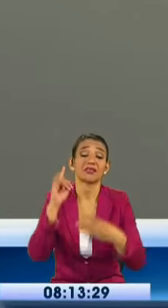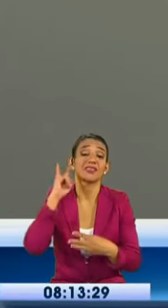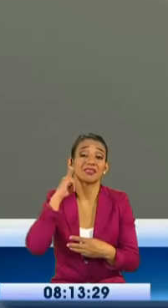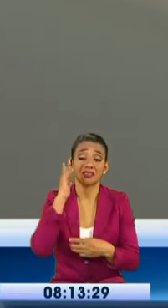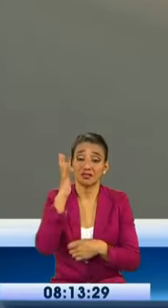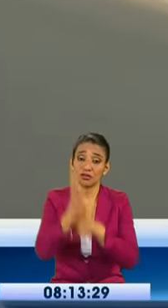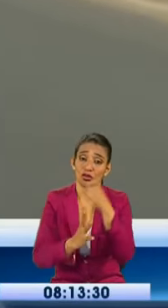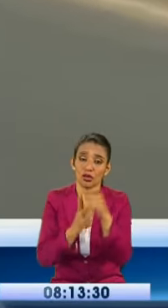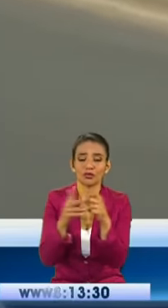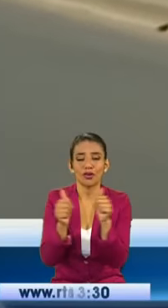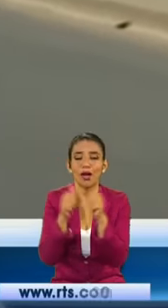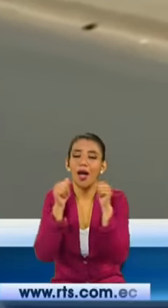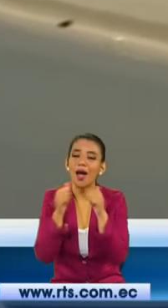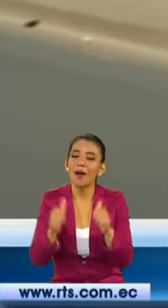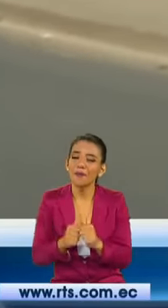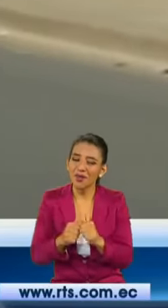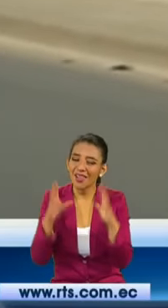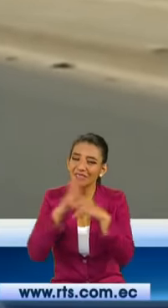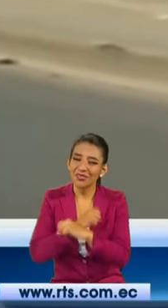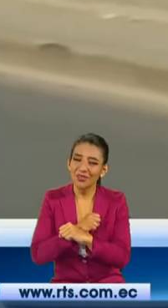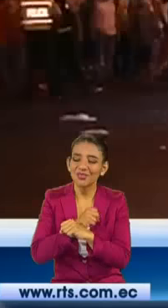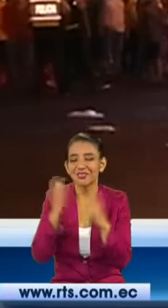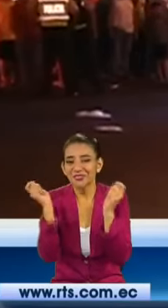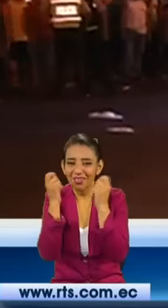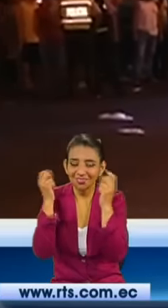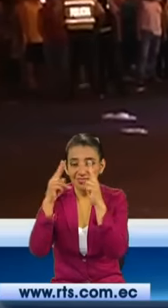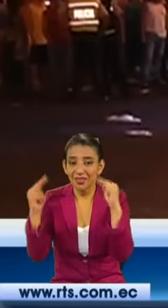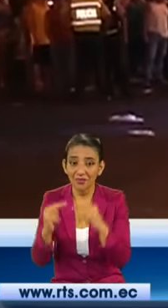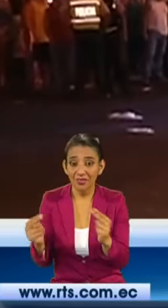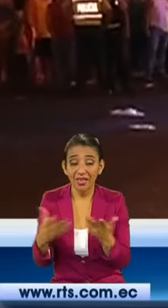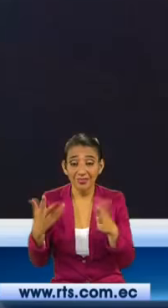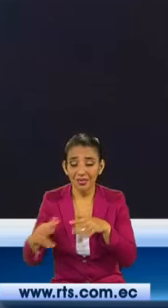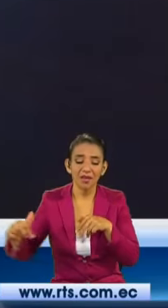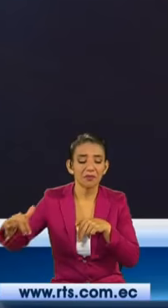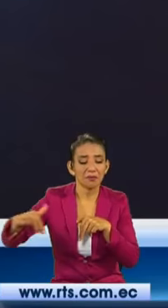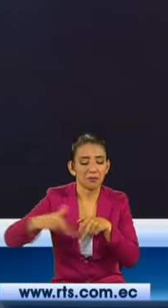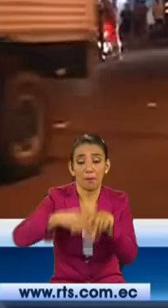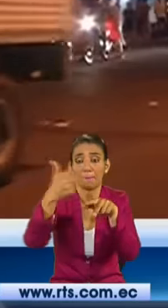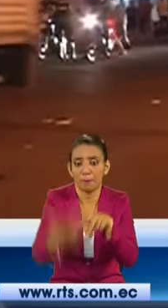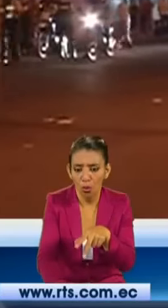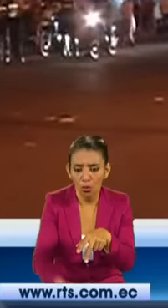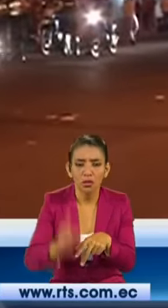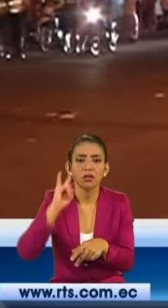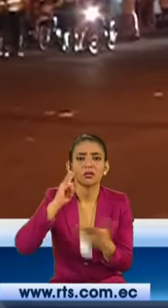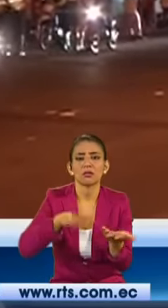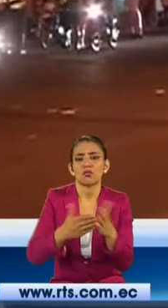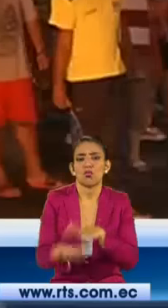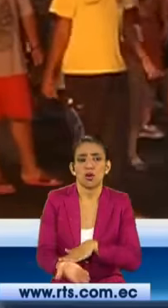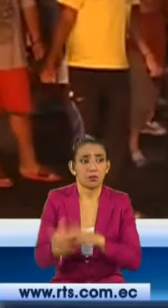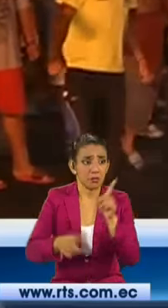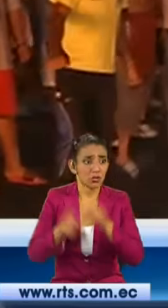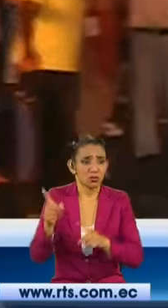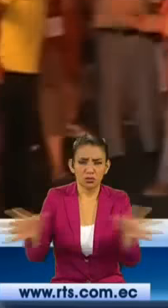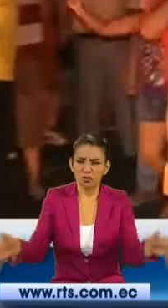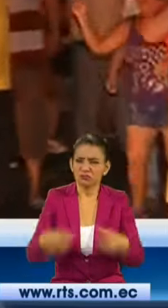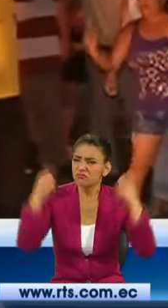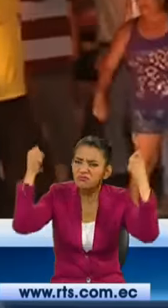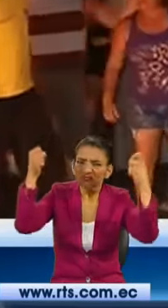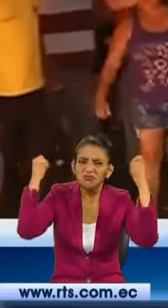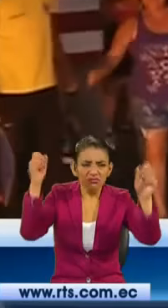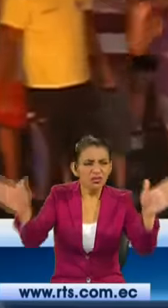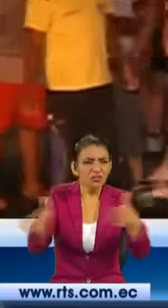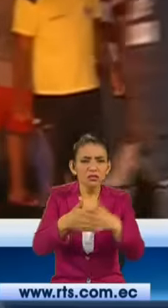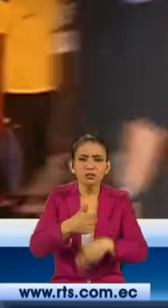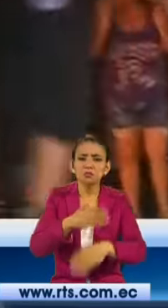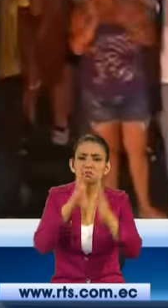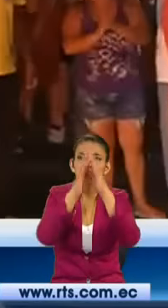abuela, que regresaban de un agasajo navideño, fueron atropelladas. La menor murió. Los habitantes de la zona protestaron y cerraron la carretera. Exigían